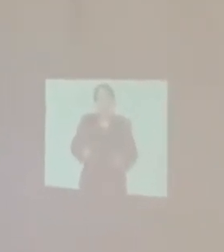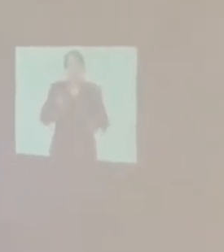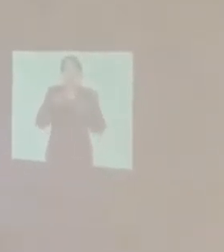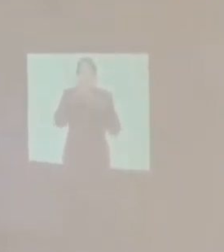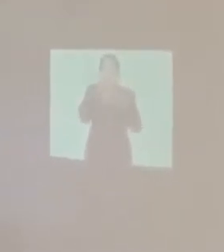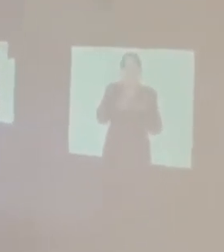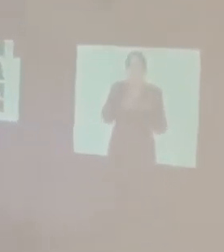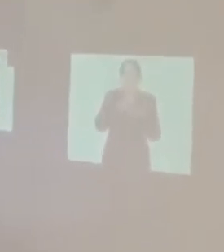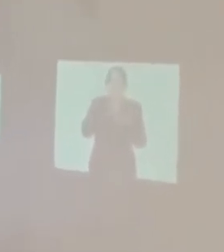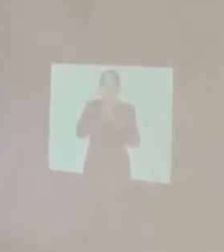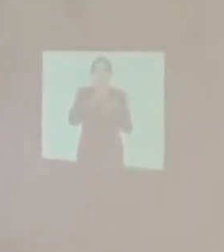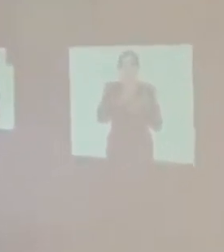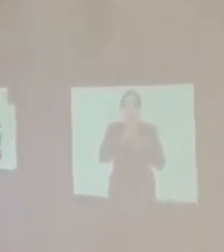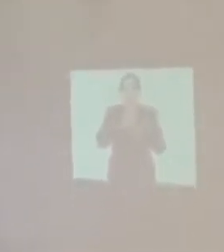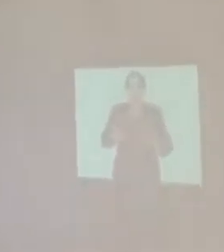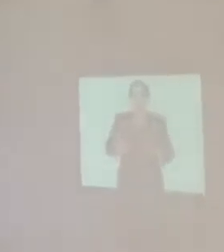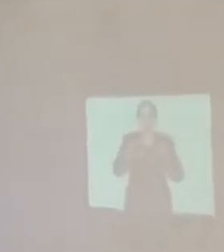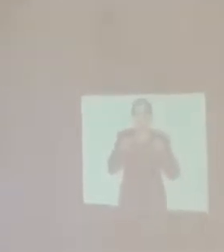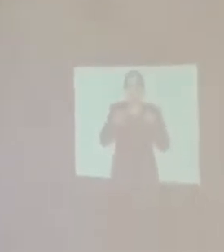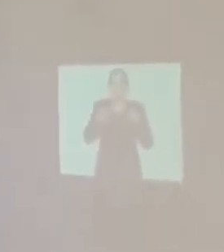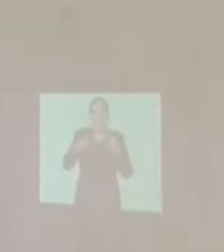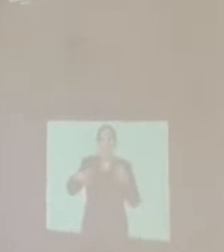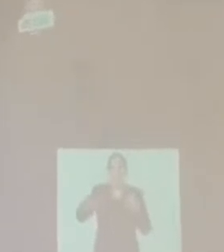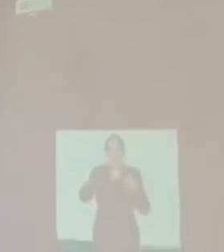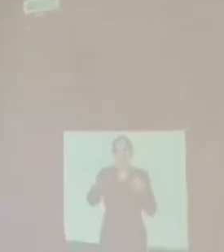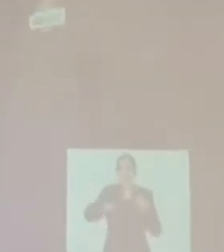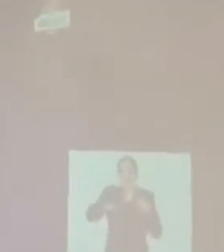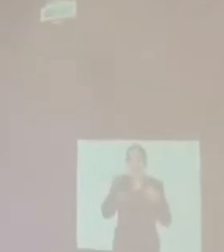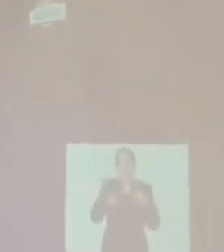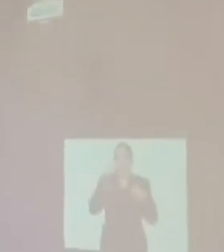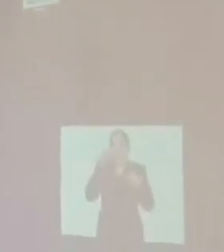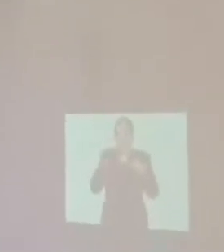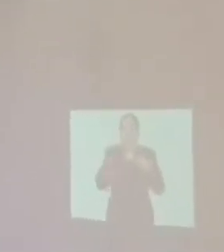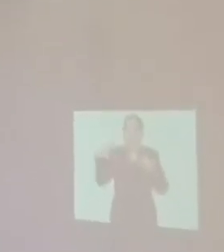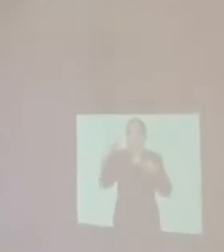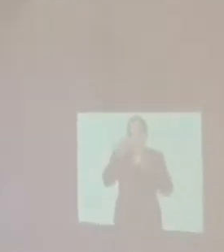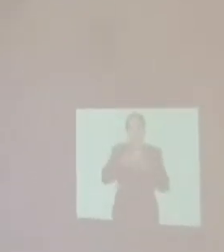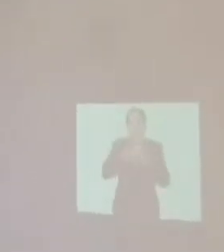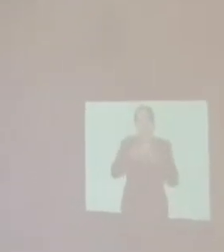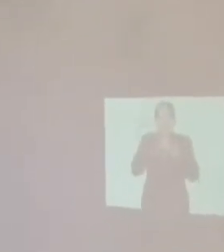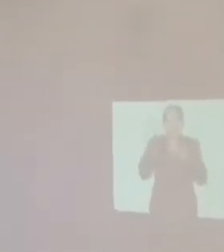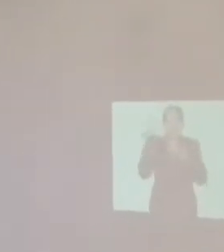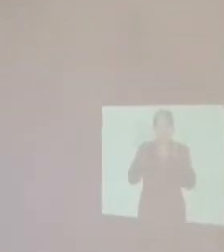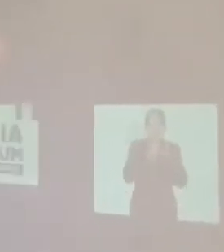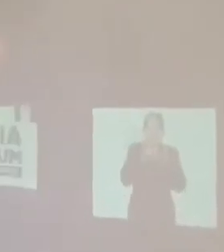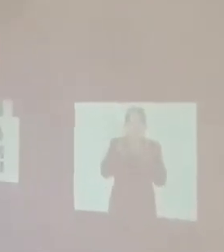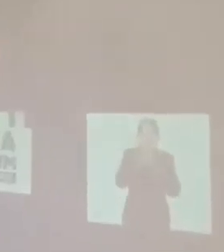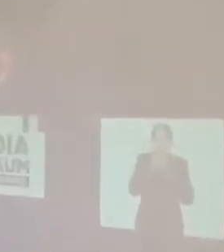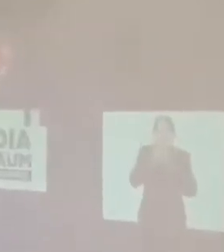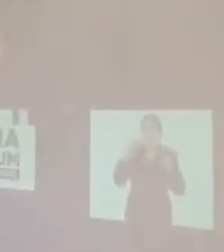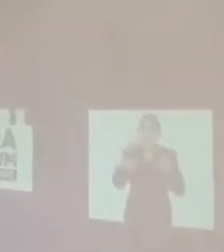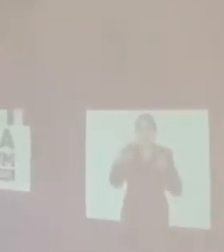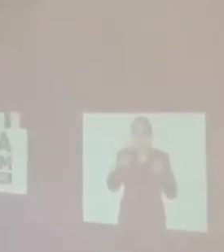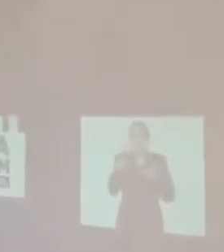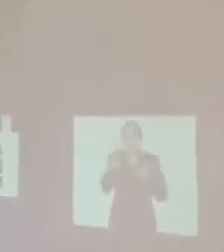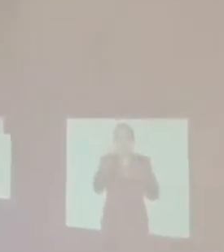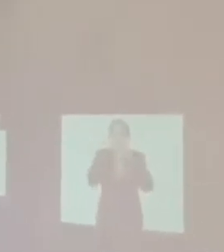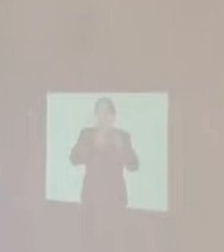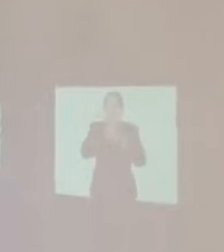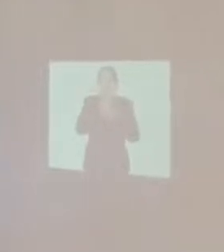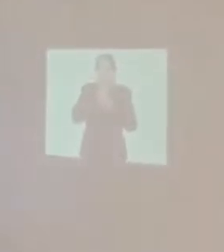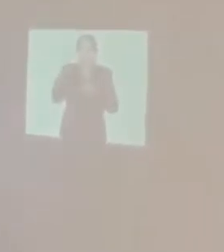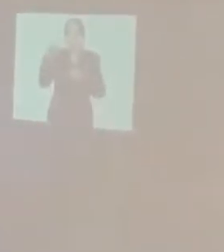vida comunitaria. Nuestro objetivo es que asistan a los pilares 1 millón de personas al año. Hasta agosto